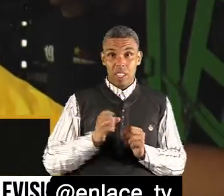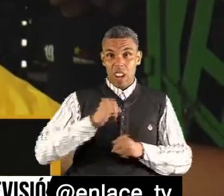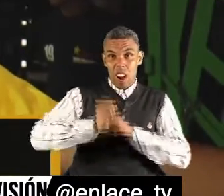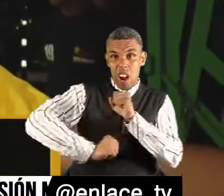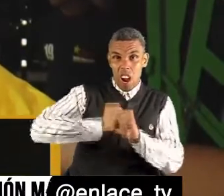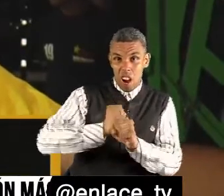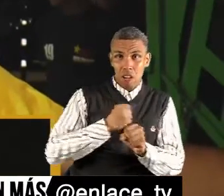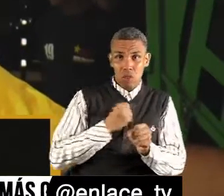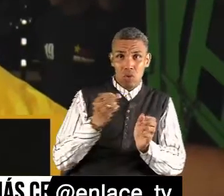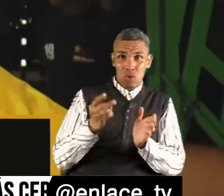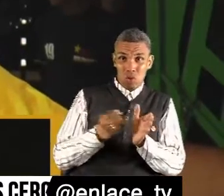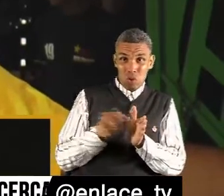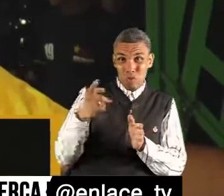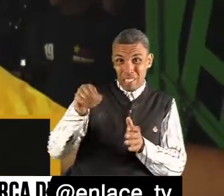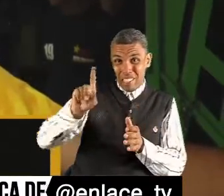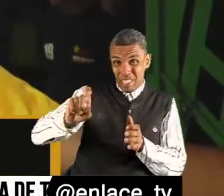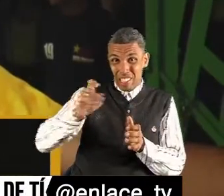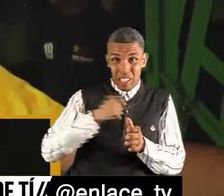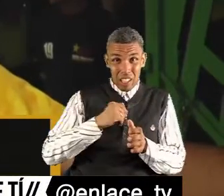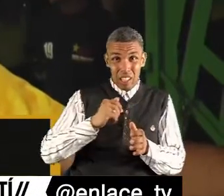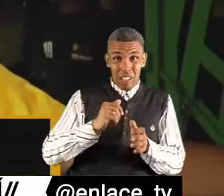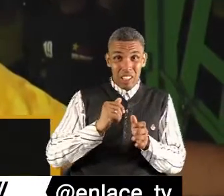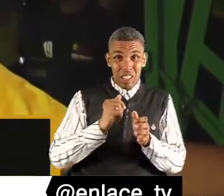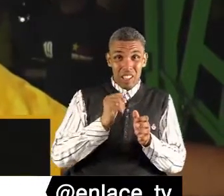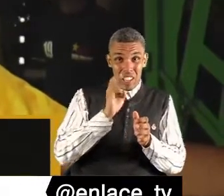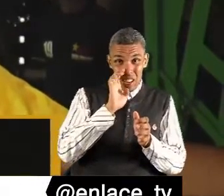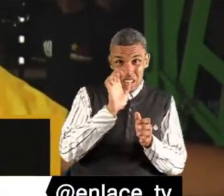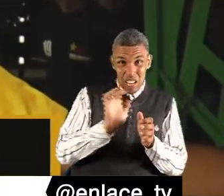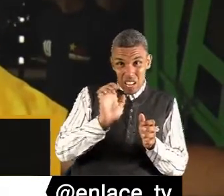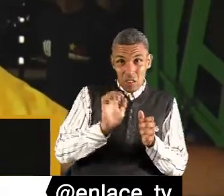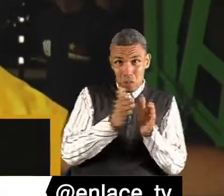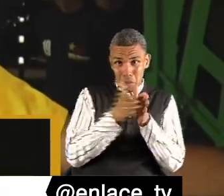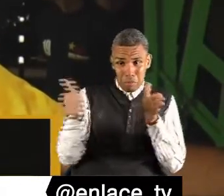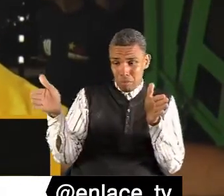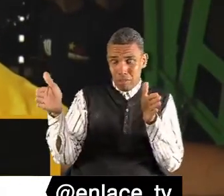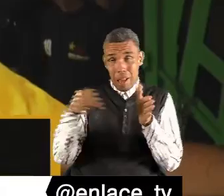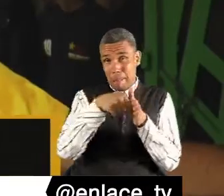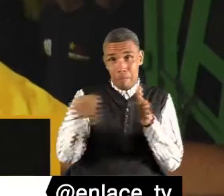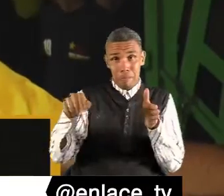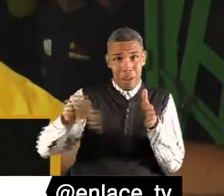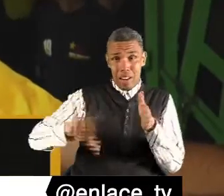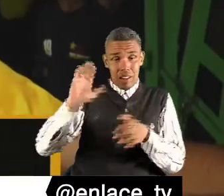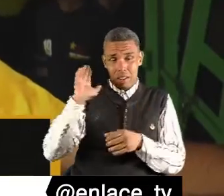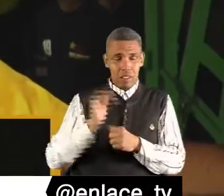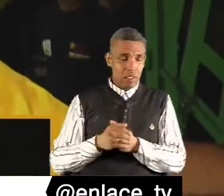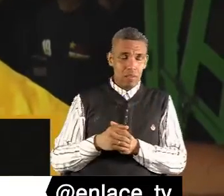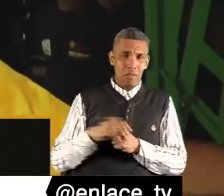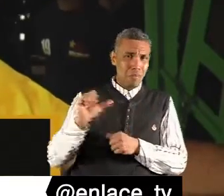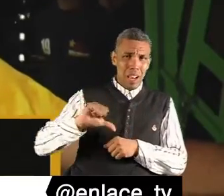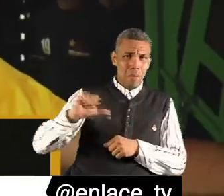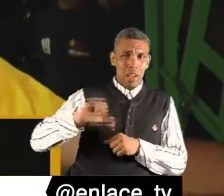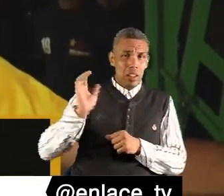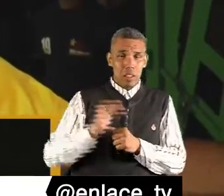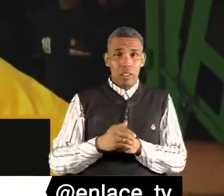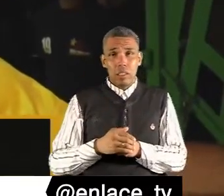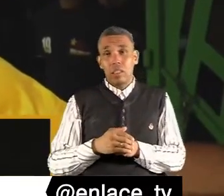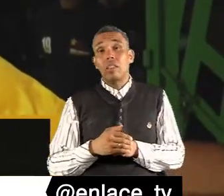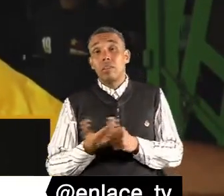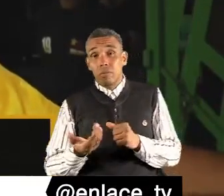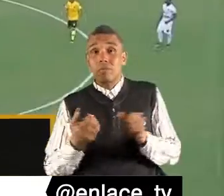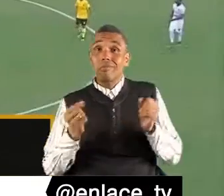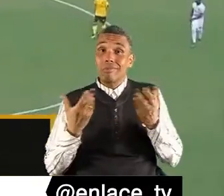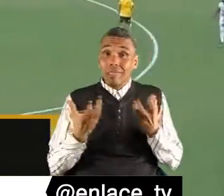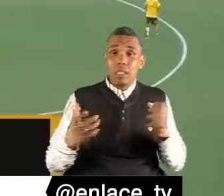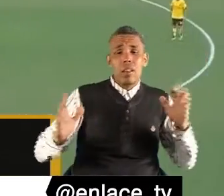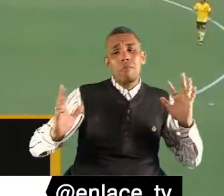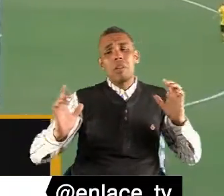todos lados, yo creo que se intentó, pero no de la mejor manera porque bueno, no se generaron muchas opciones de